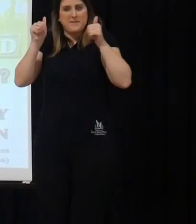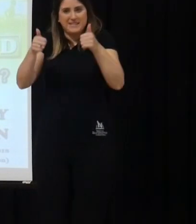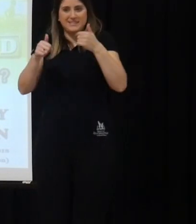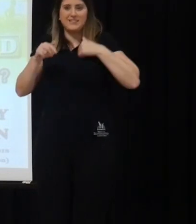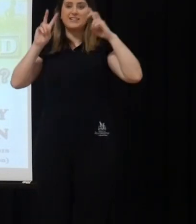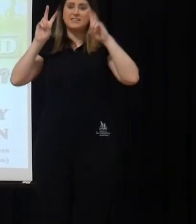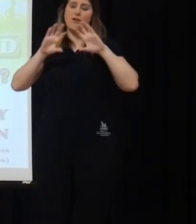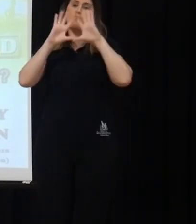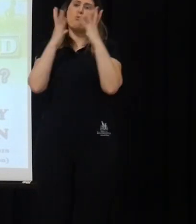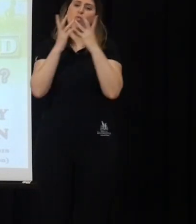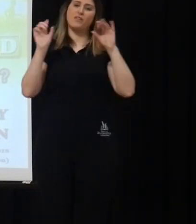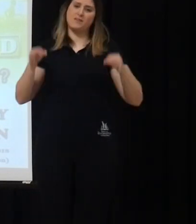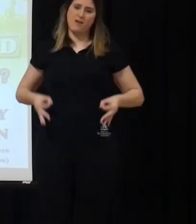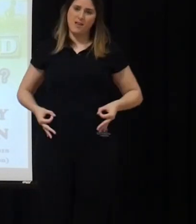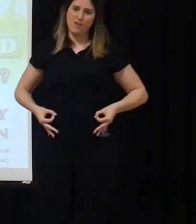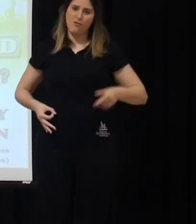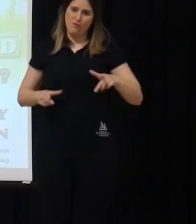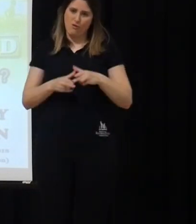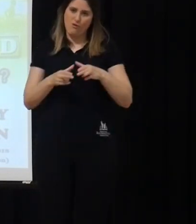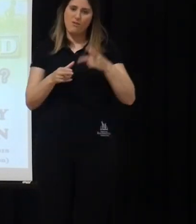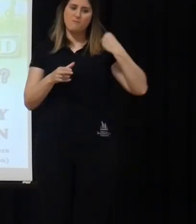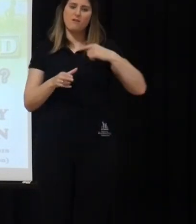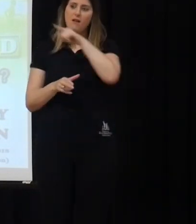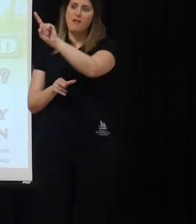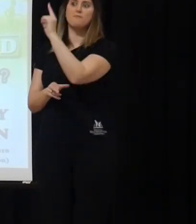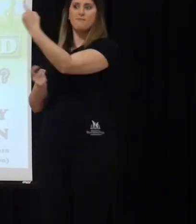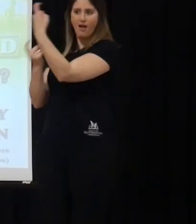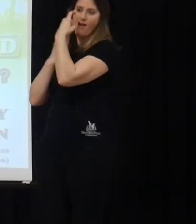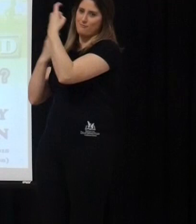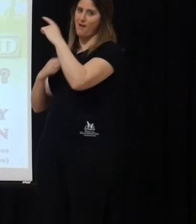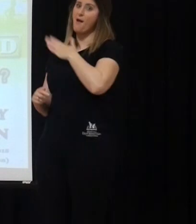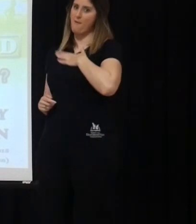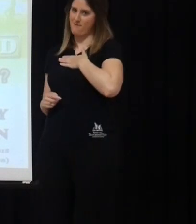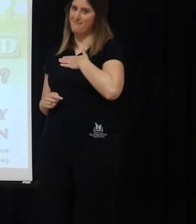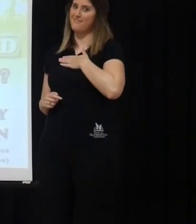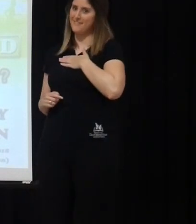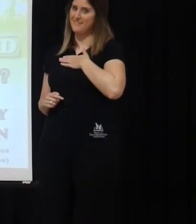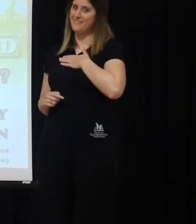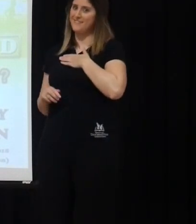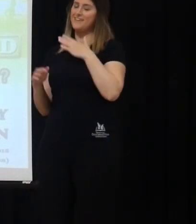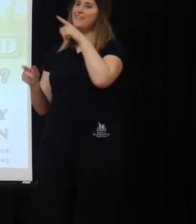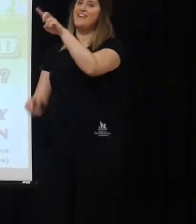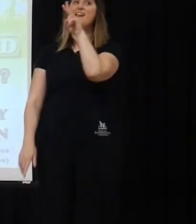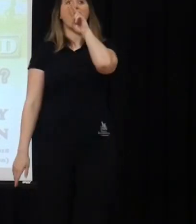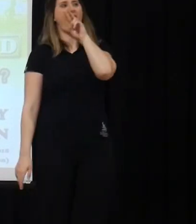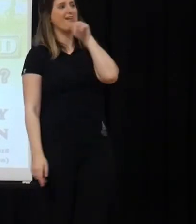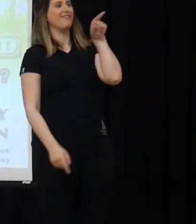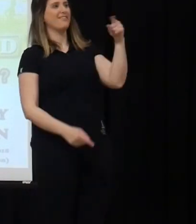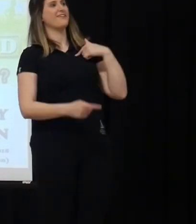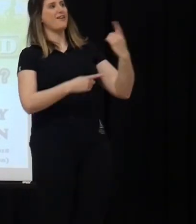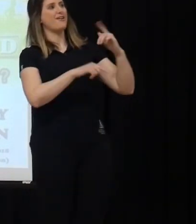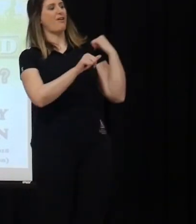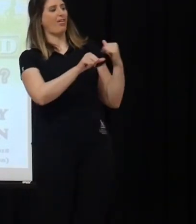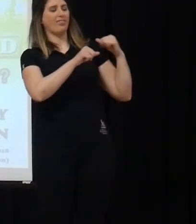mundo de la ginecología, él fue uno de mis primeros maestros, ¿eh? Y cuando uno habla de